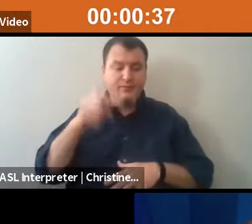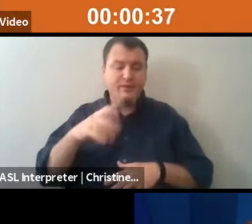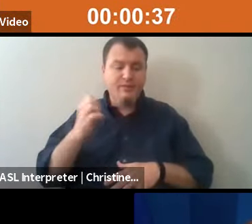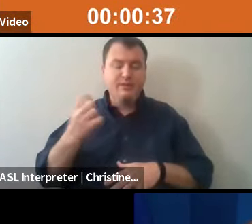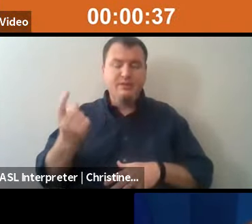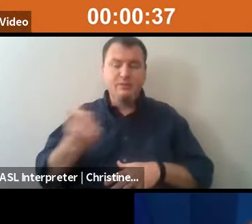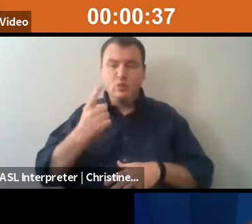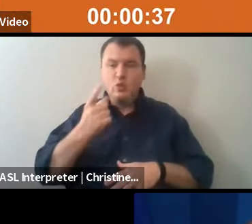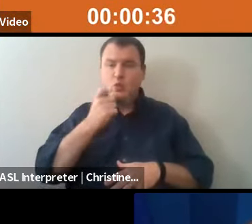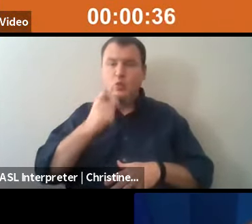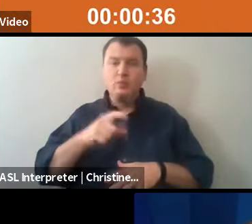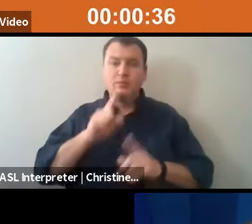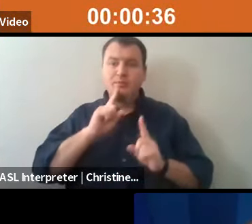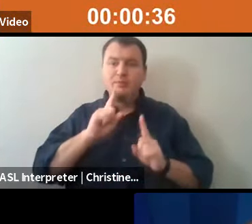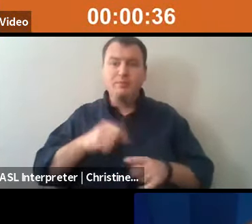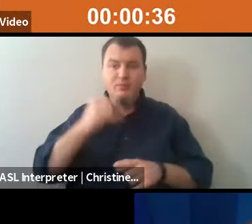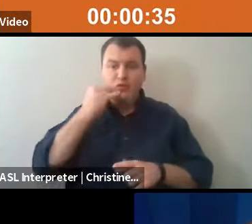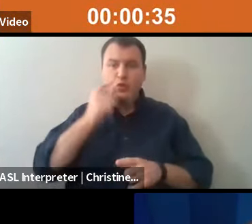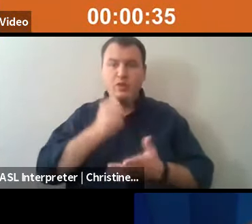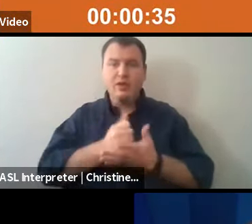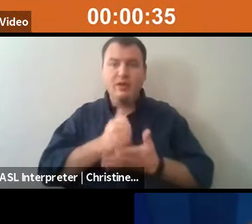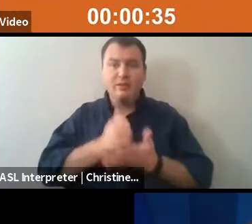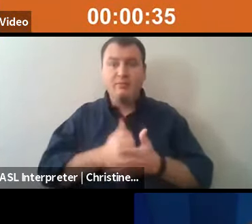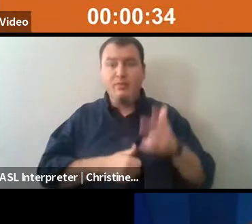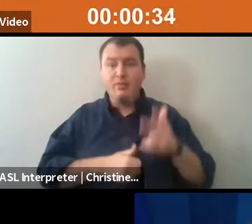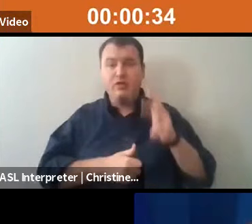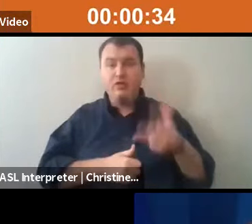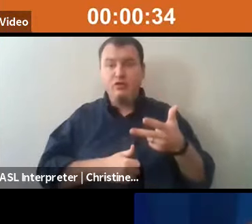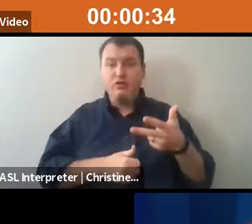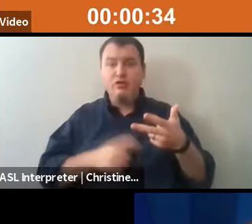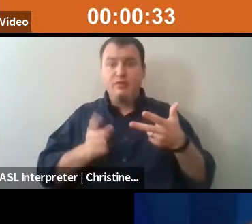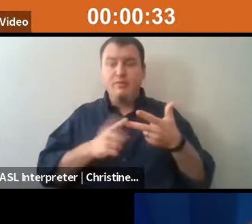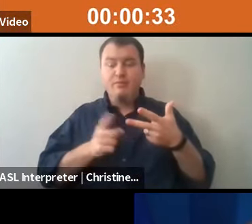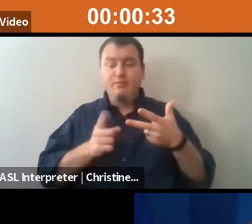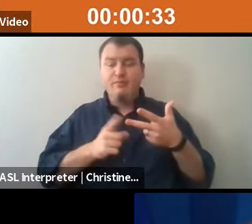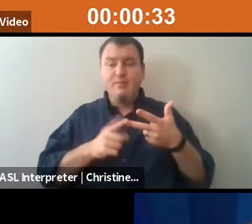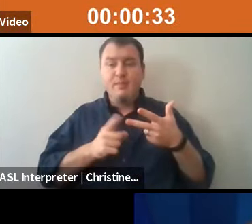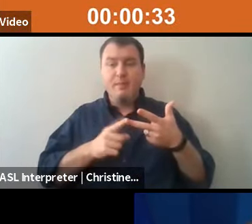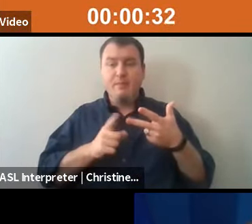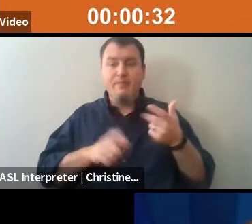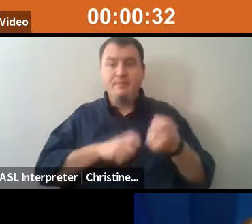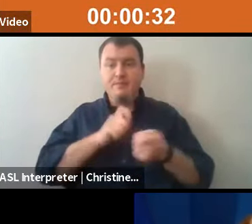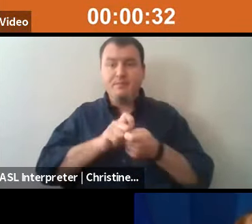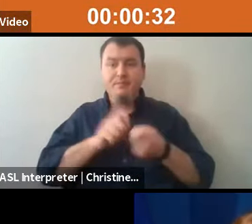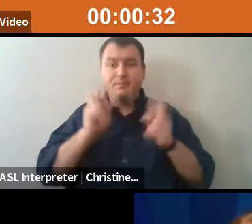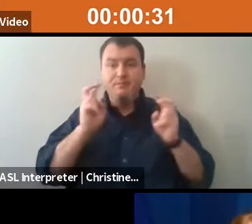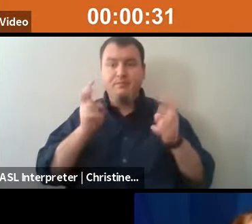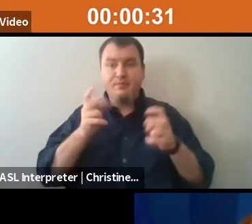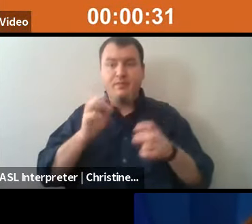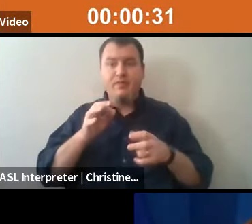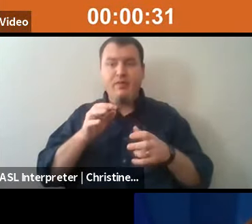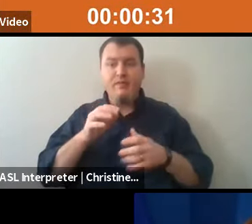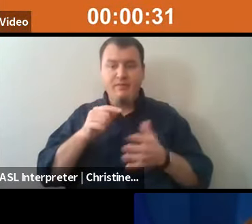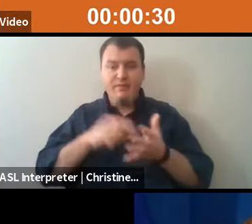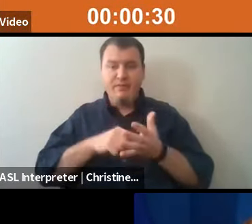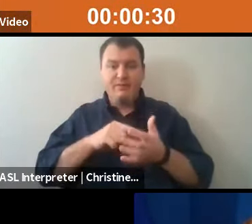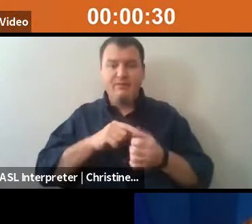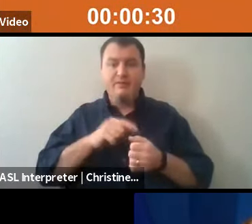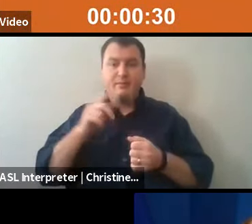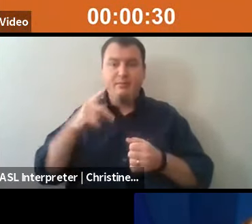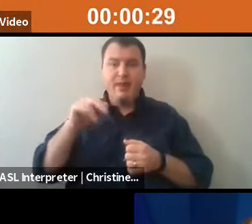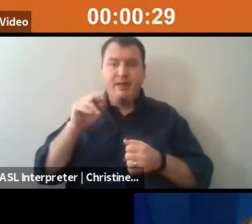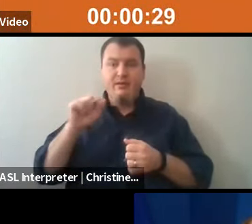muy importante, lo que es el tema específico de este panel es reforzando la